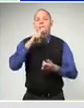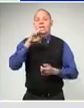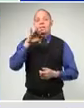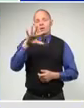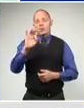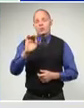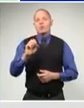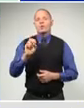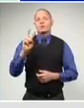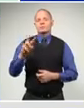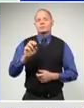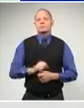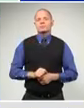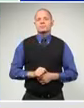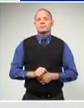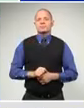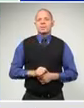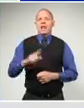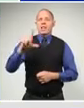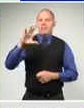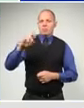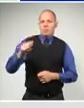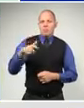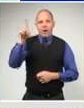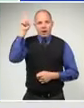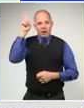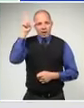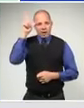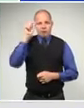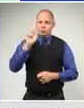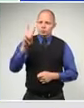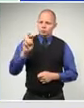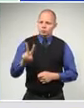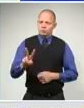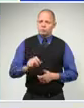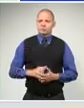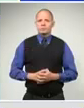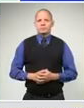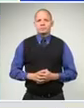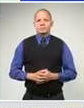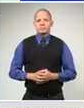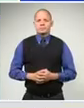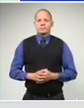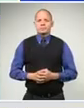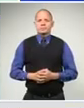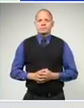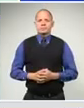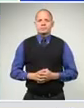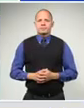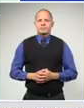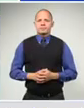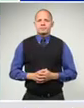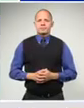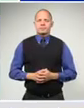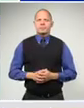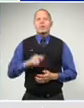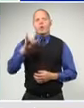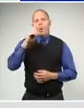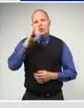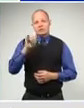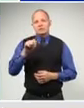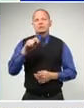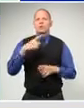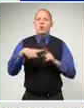y Calimete también, 2 casos de cada uno de estos municipios, y de Unión de Reyes, de